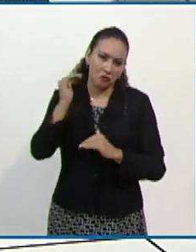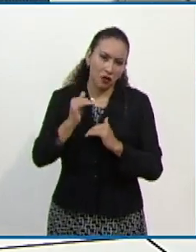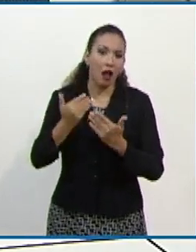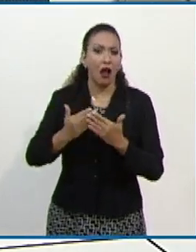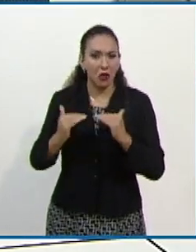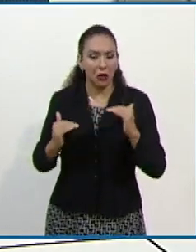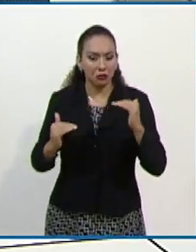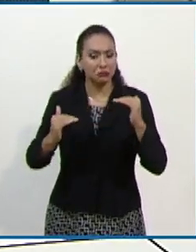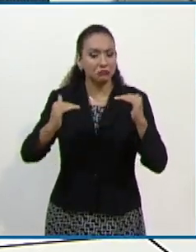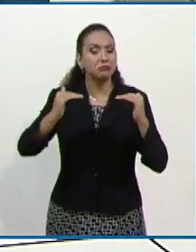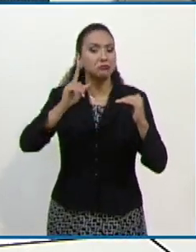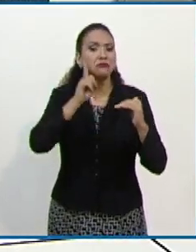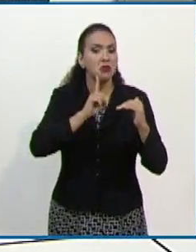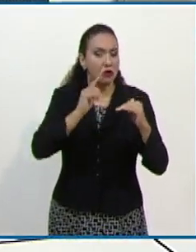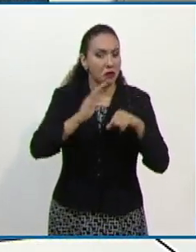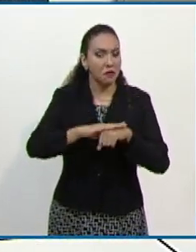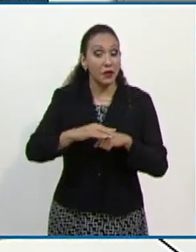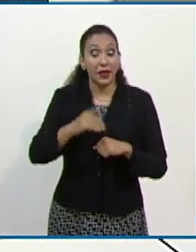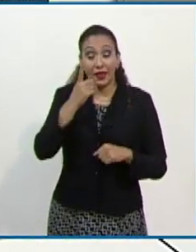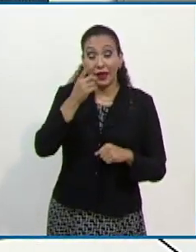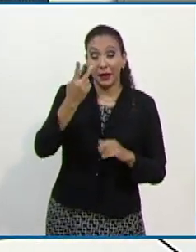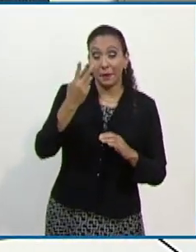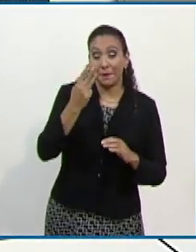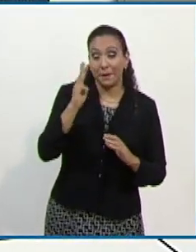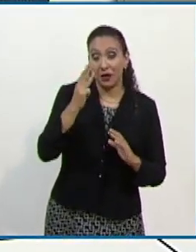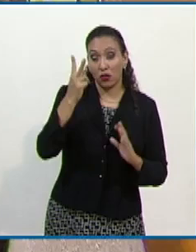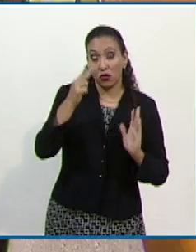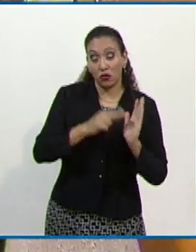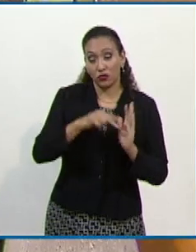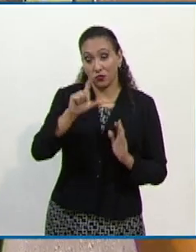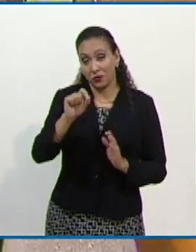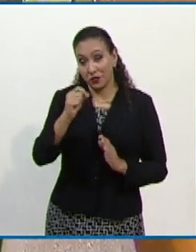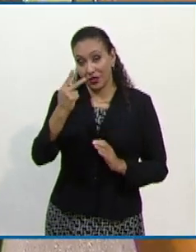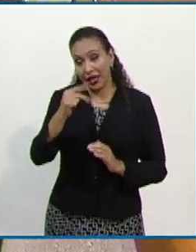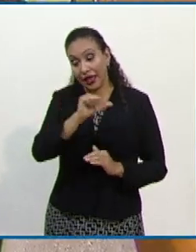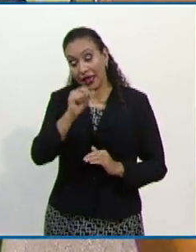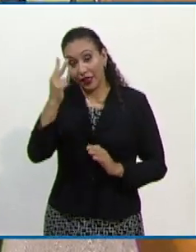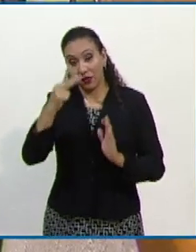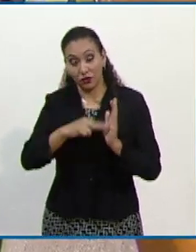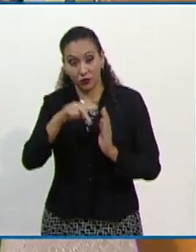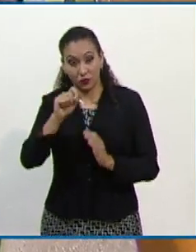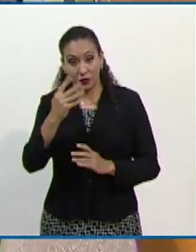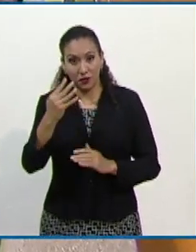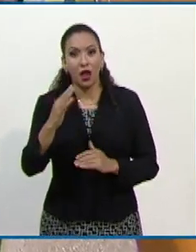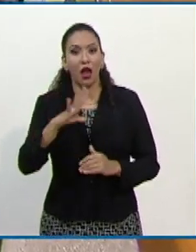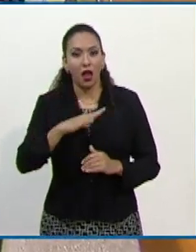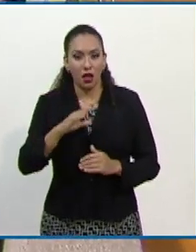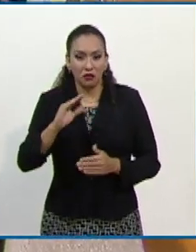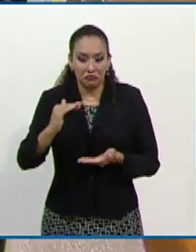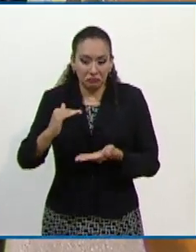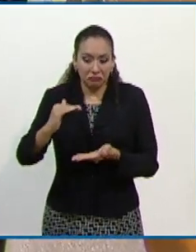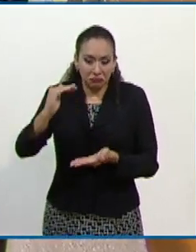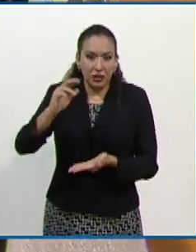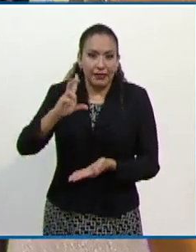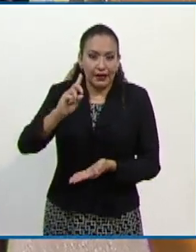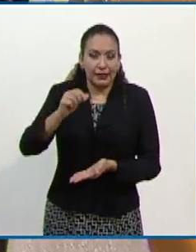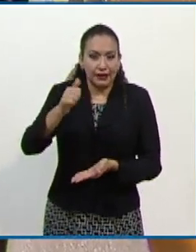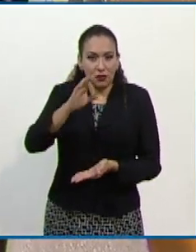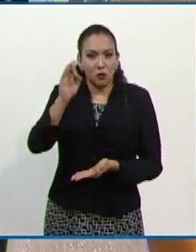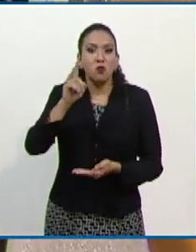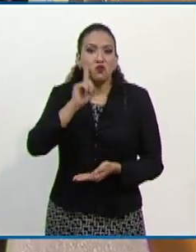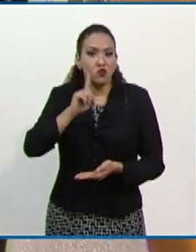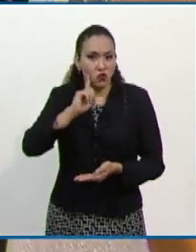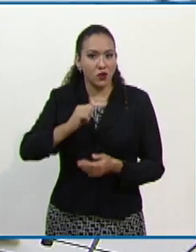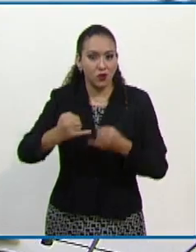que de noviembre de 2022 a mayo de 2024 se incrementó de 32 a 36% el número de juezas y